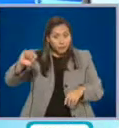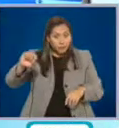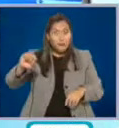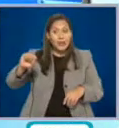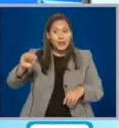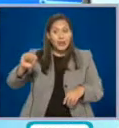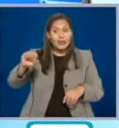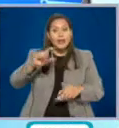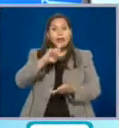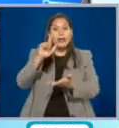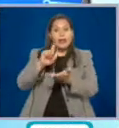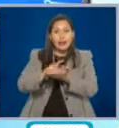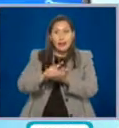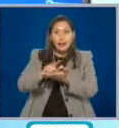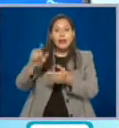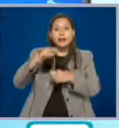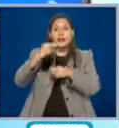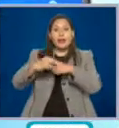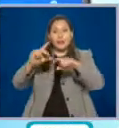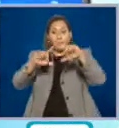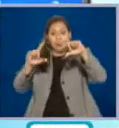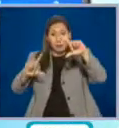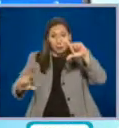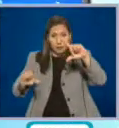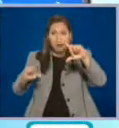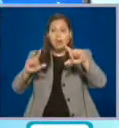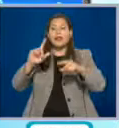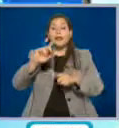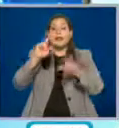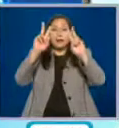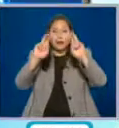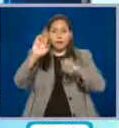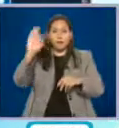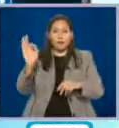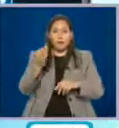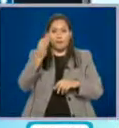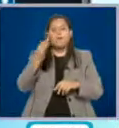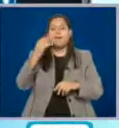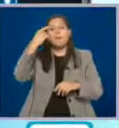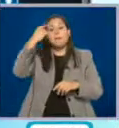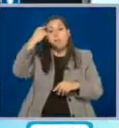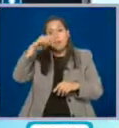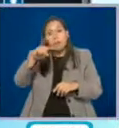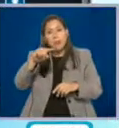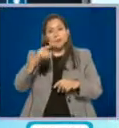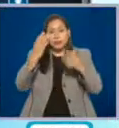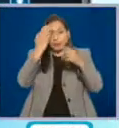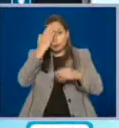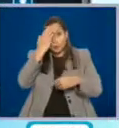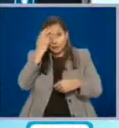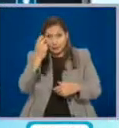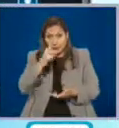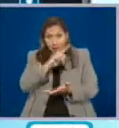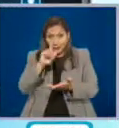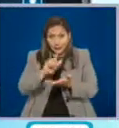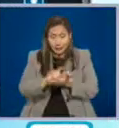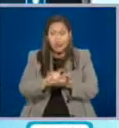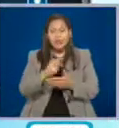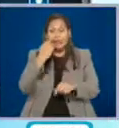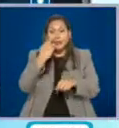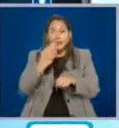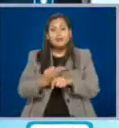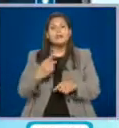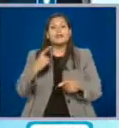que rige en el ámbito nacional, es un tema federal cuya competencia para conocer de esta ley le